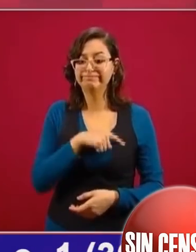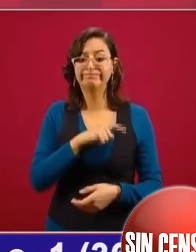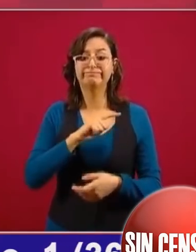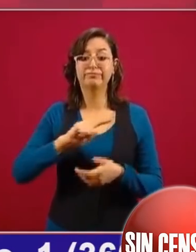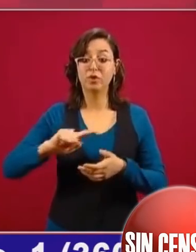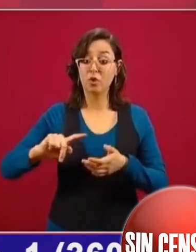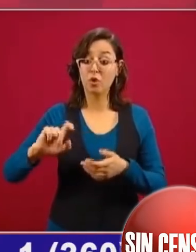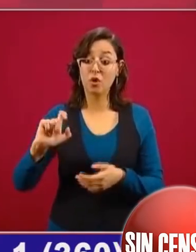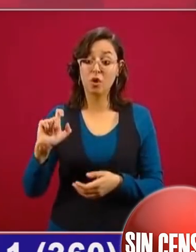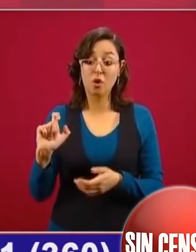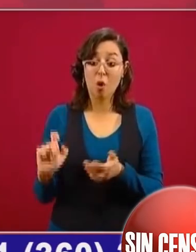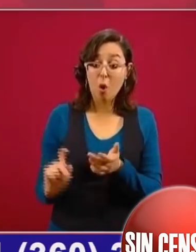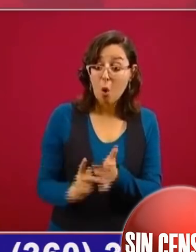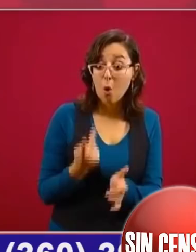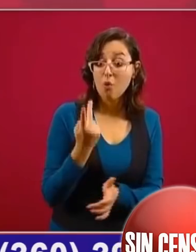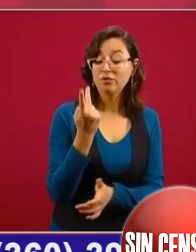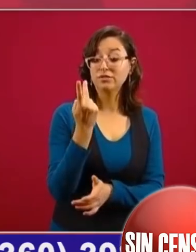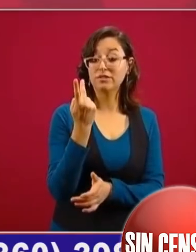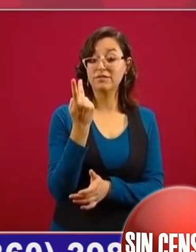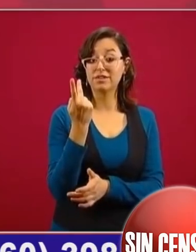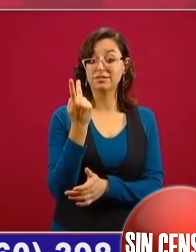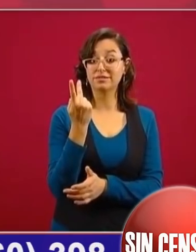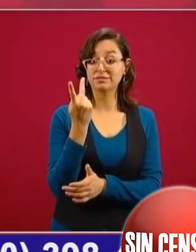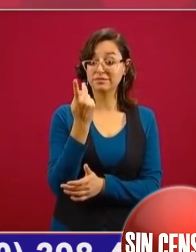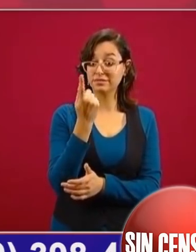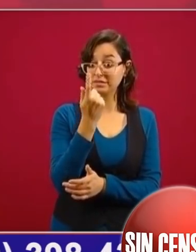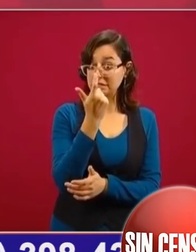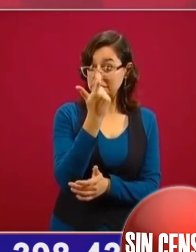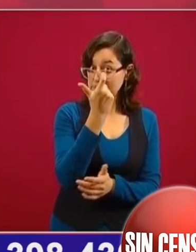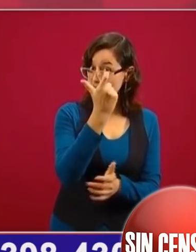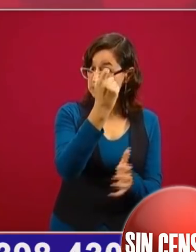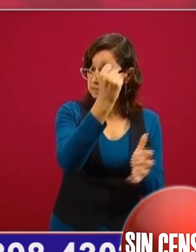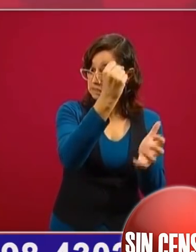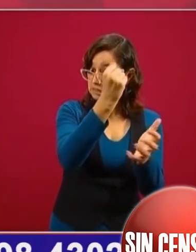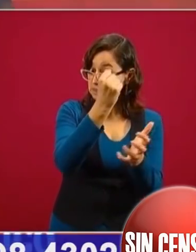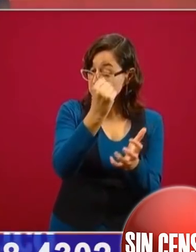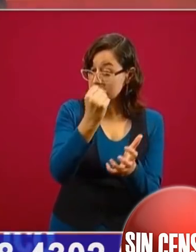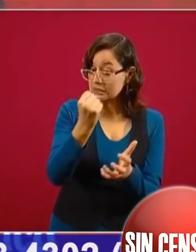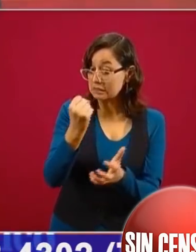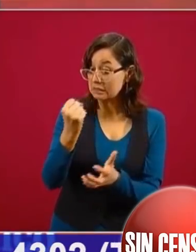a estar rescatando a empresas